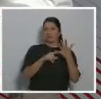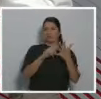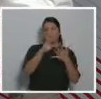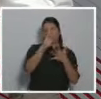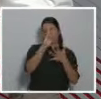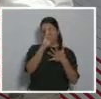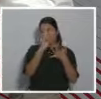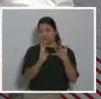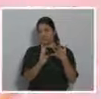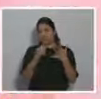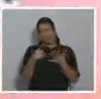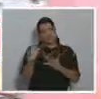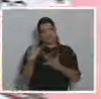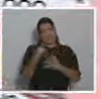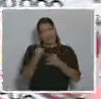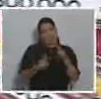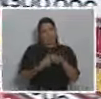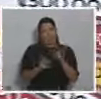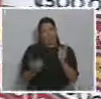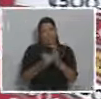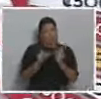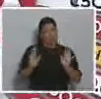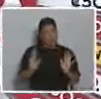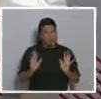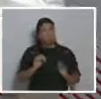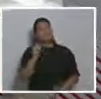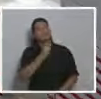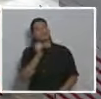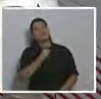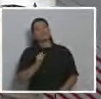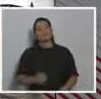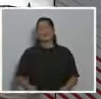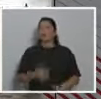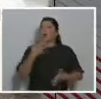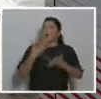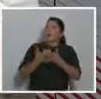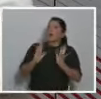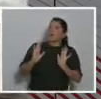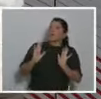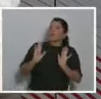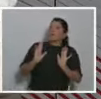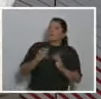Uno esperaría que no le vuelva a salir. Ya no salgan 6. Más, ¿cierto? Sí. Ya no hay.